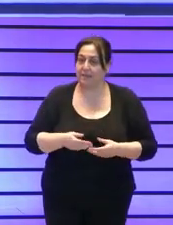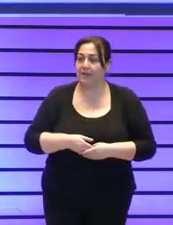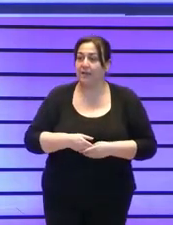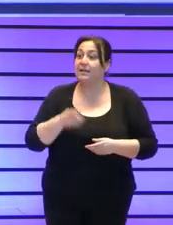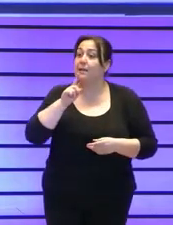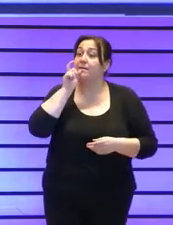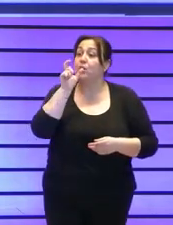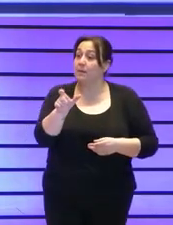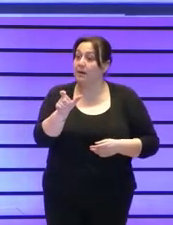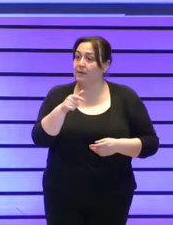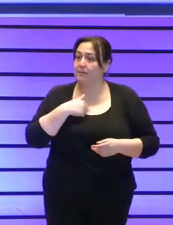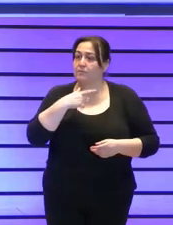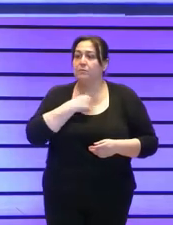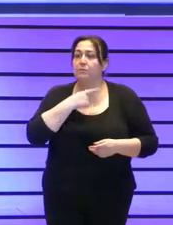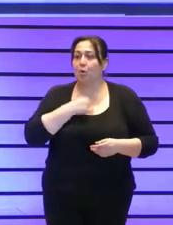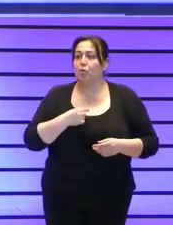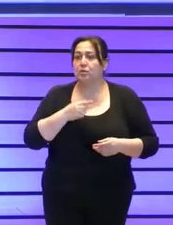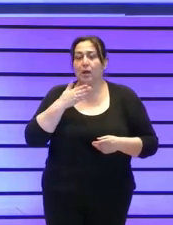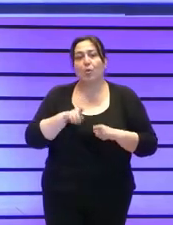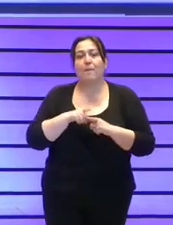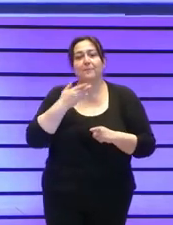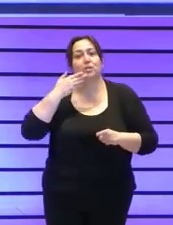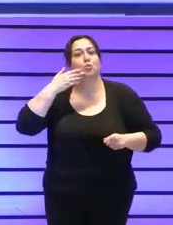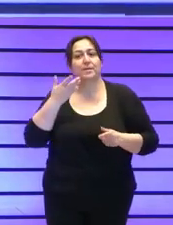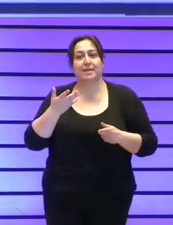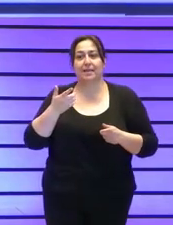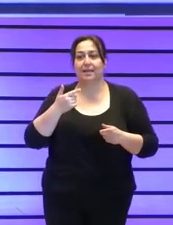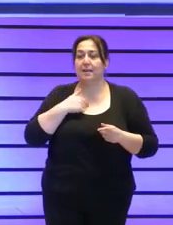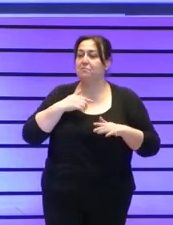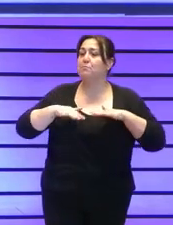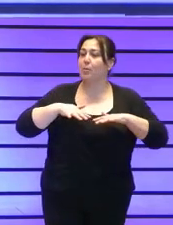una palabra que nos gusta, digamos, presumir, ¿no? De que